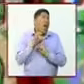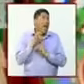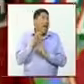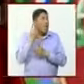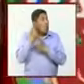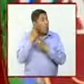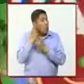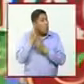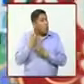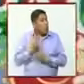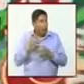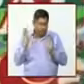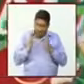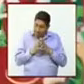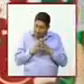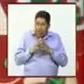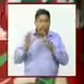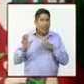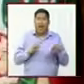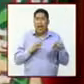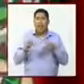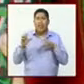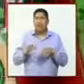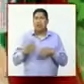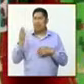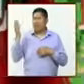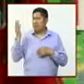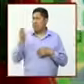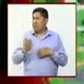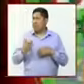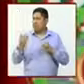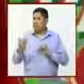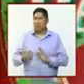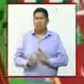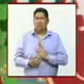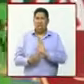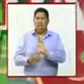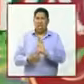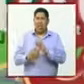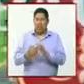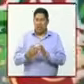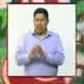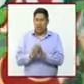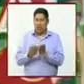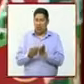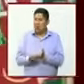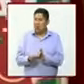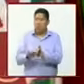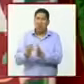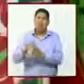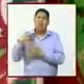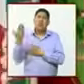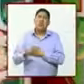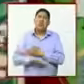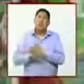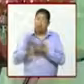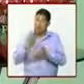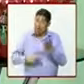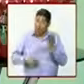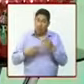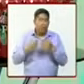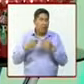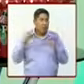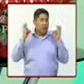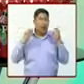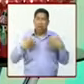sabe que ya se van realizando, se van activando esto de las presentaciones de invitación. Y para hacer la presentación que van a mostrar es